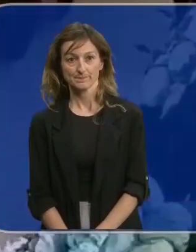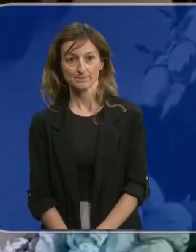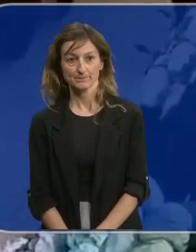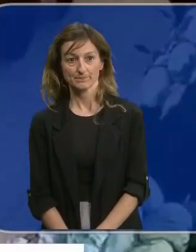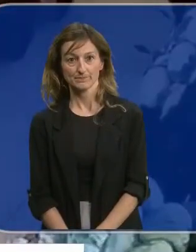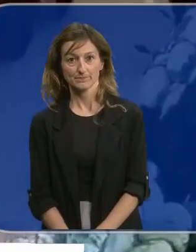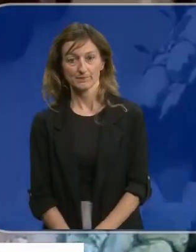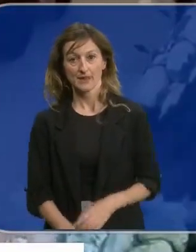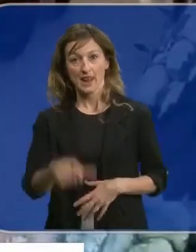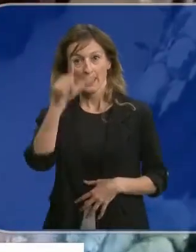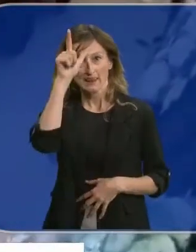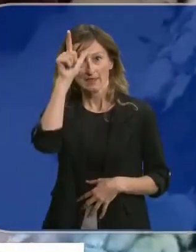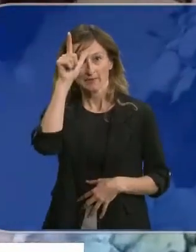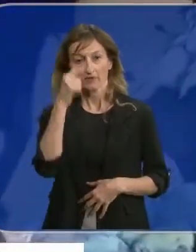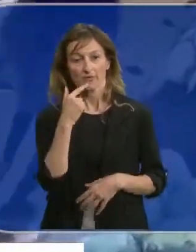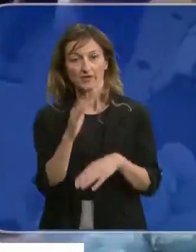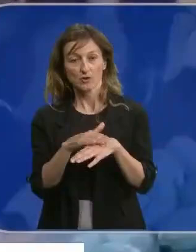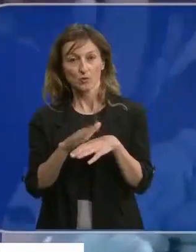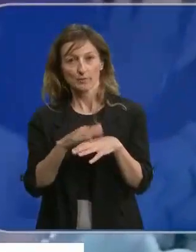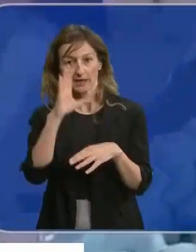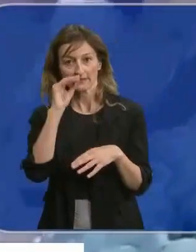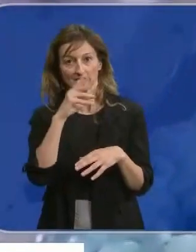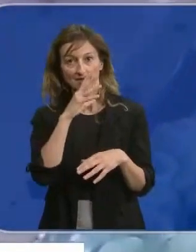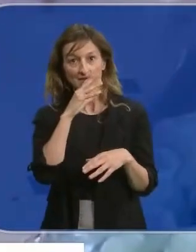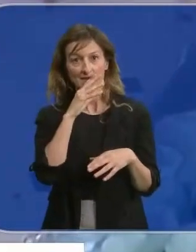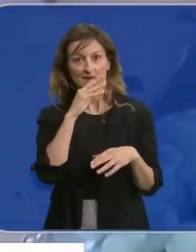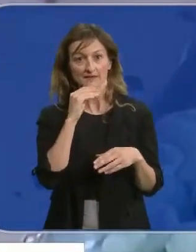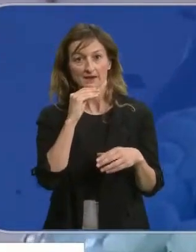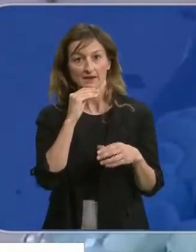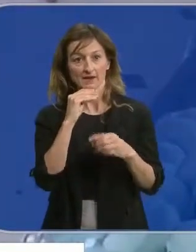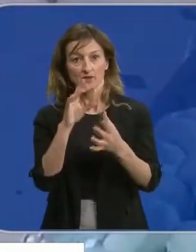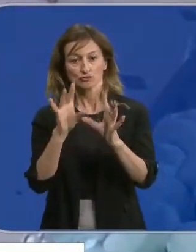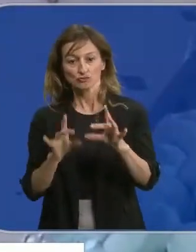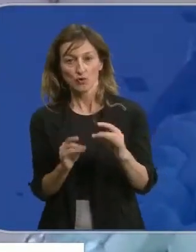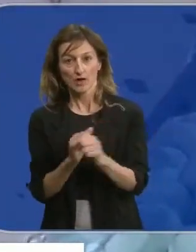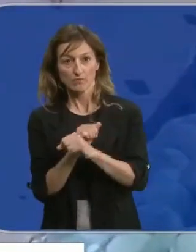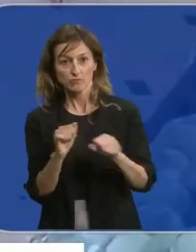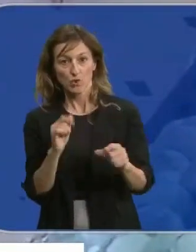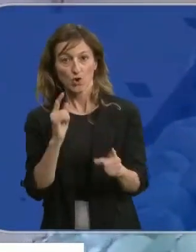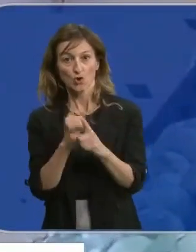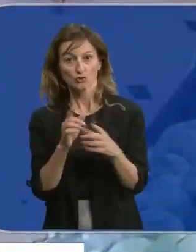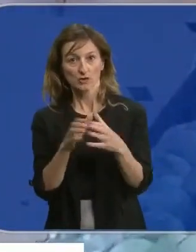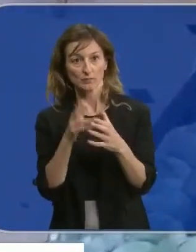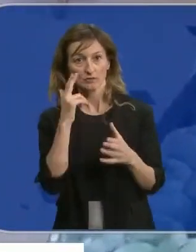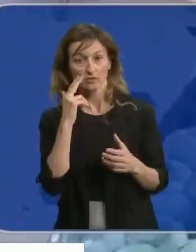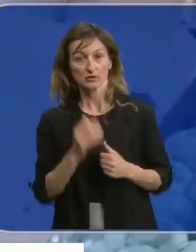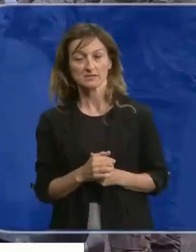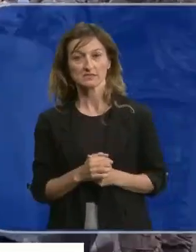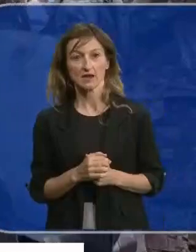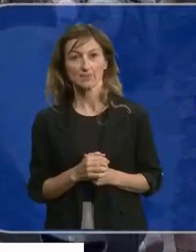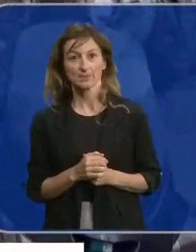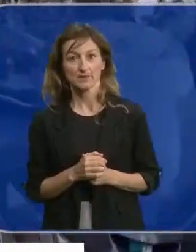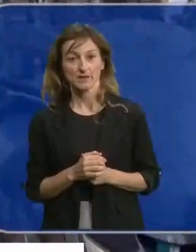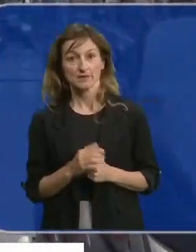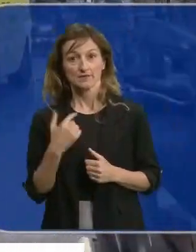bien Líbano acusa al mosal la inteligencia israelí de manipular los buscas que explotaron contra supuestos miembros de esola y que el último